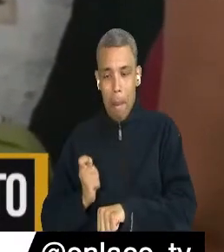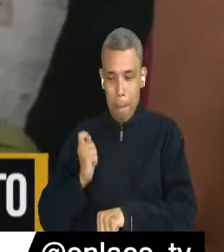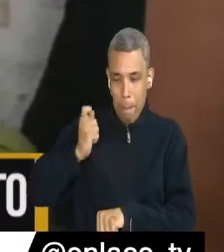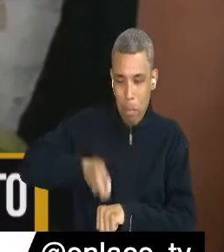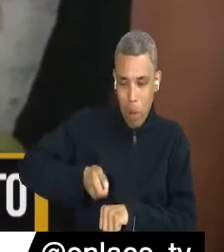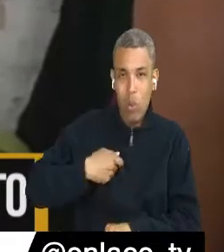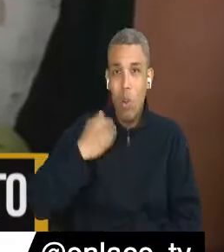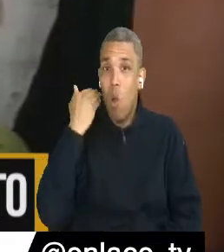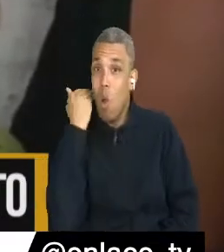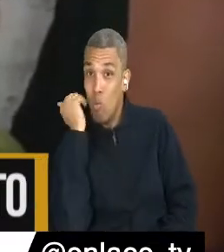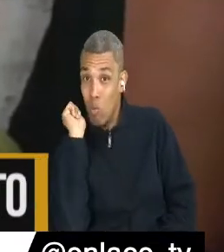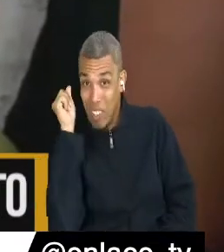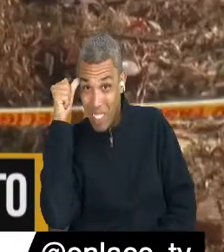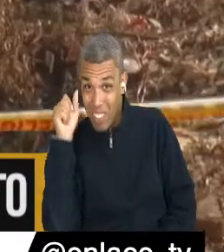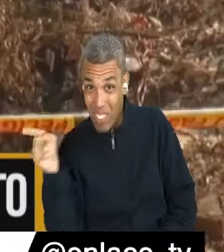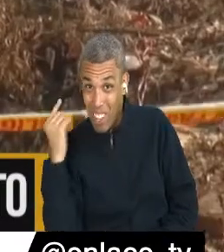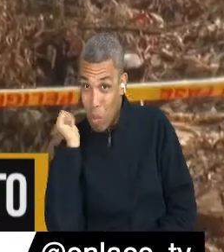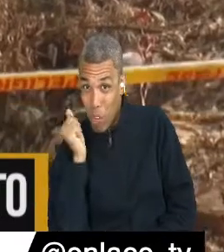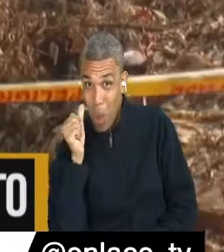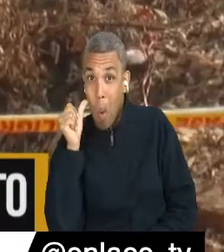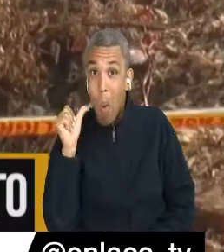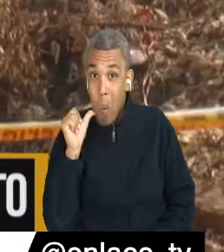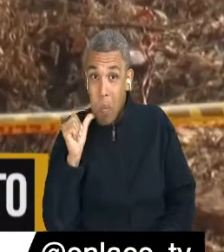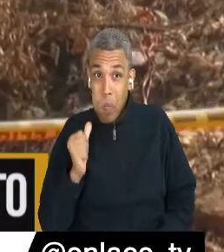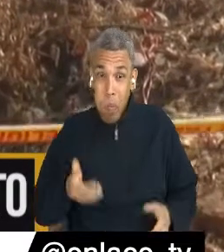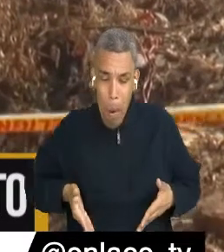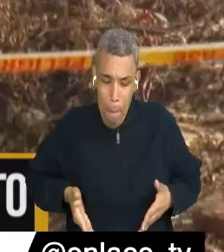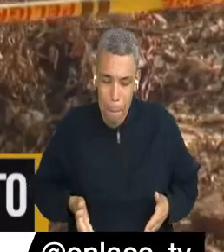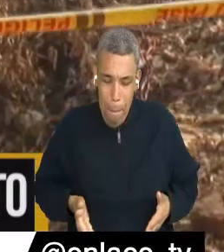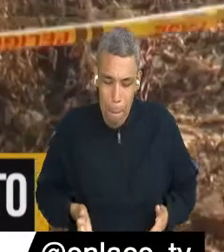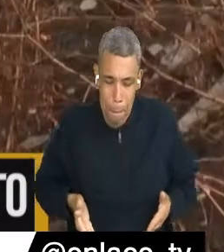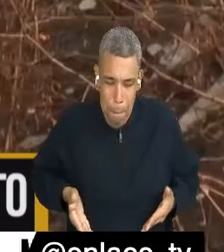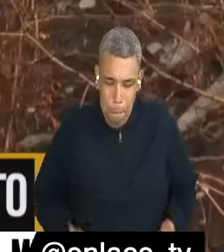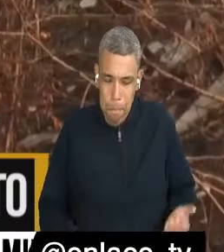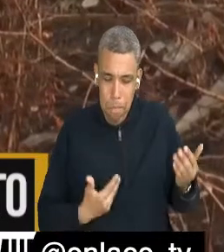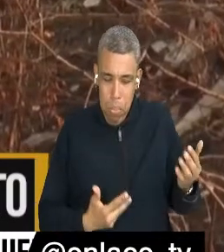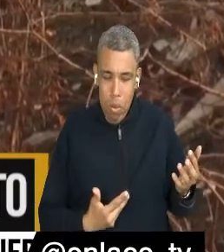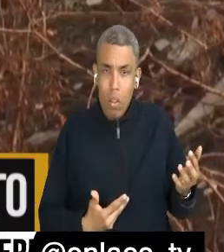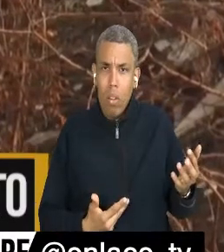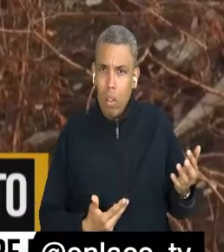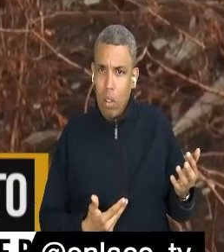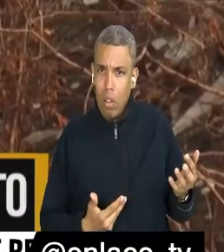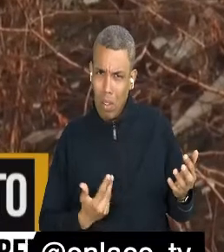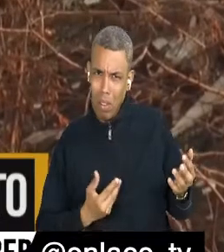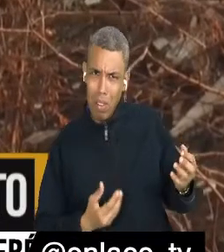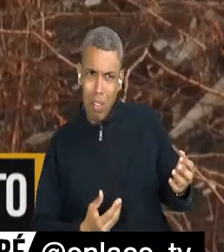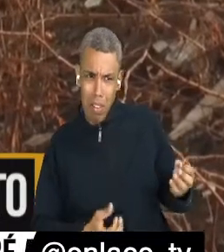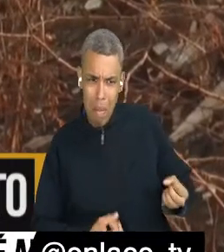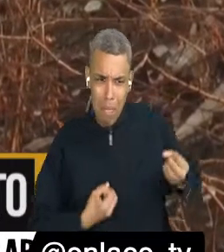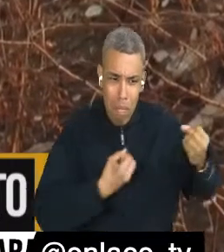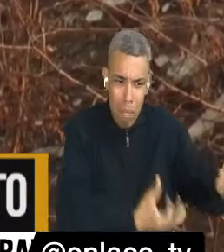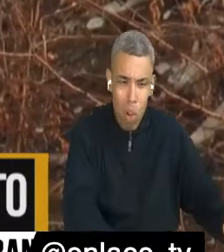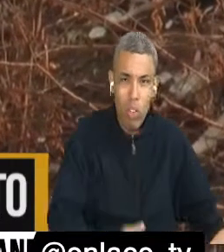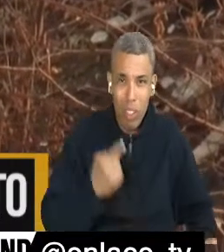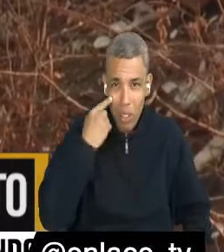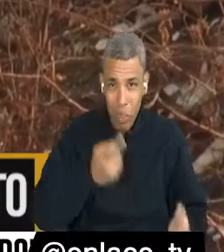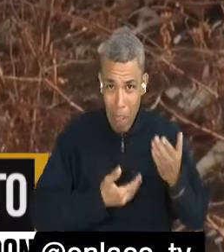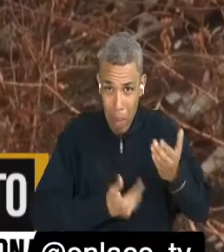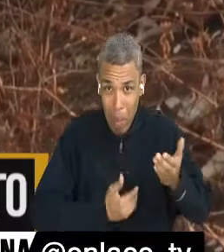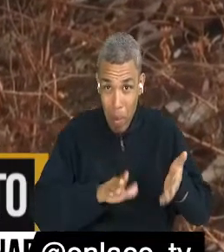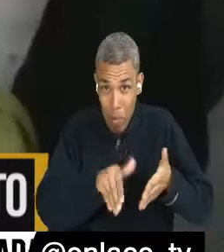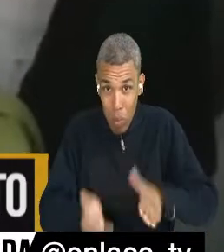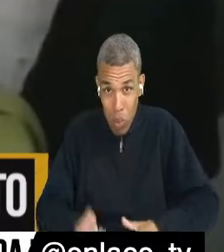mujer que está involucrada en el caso del bebé de 7 meses de gestación que fue hallado muerto en cercanías a la cancha BMX del